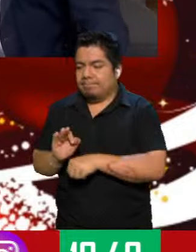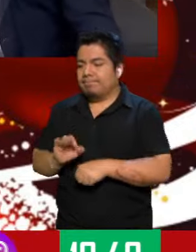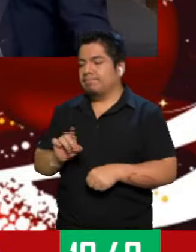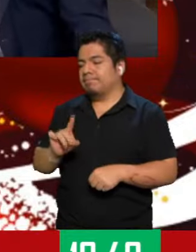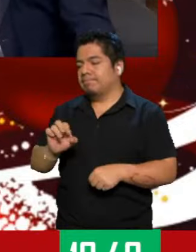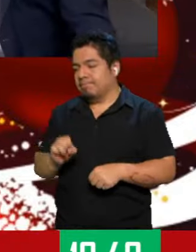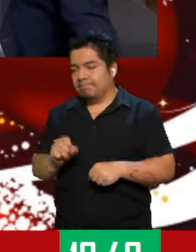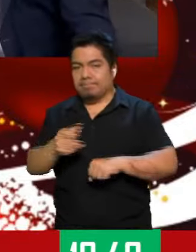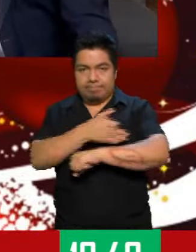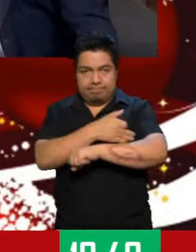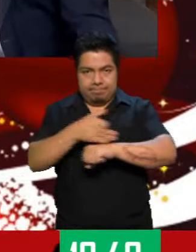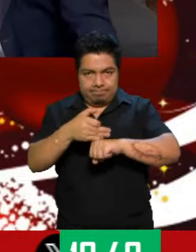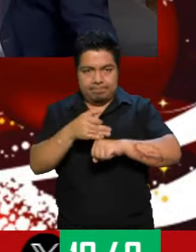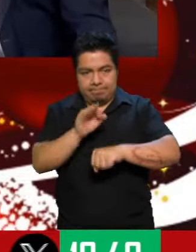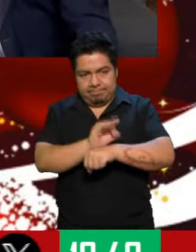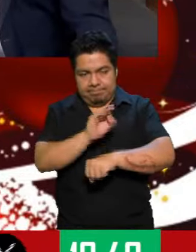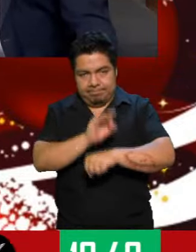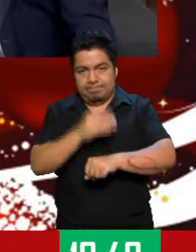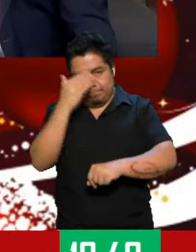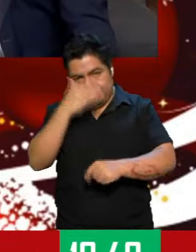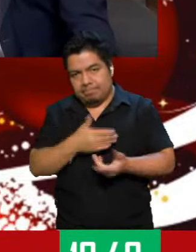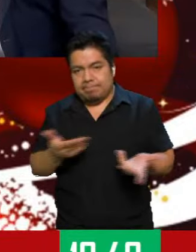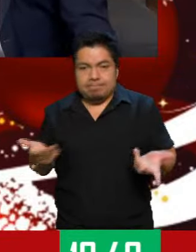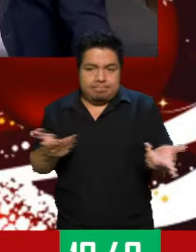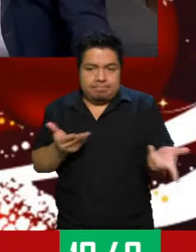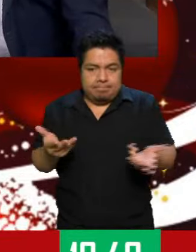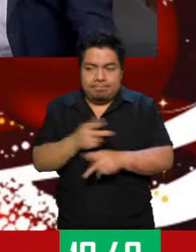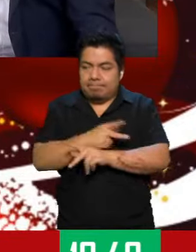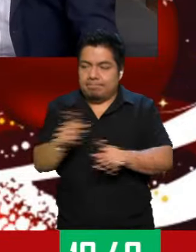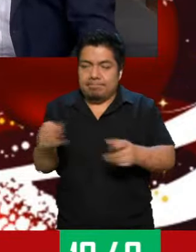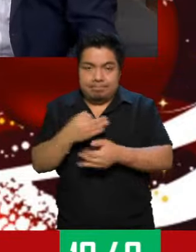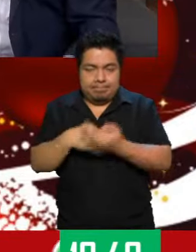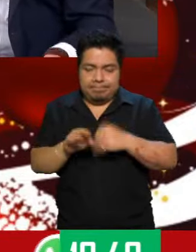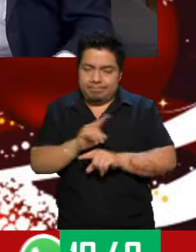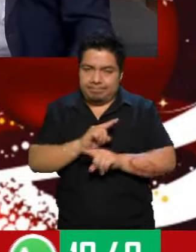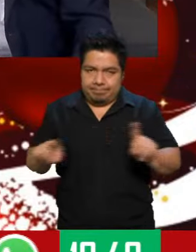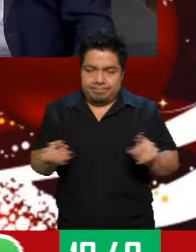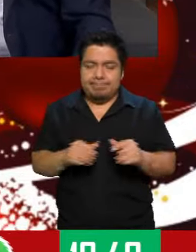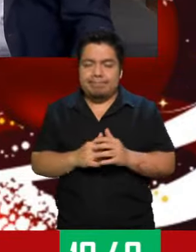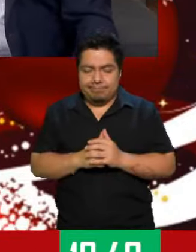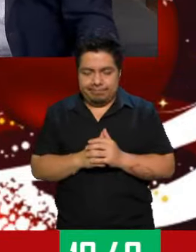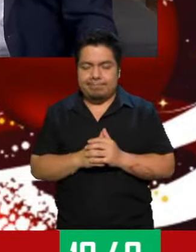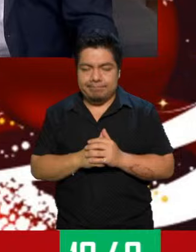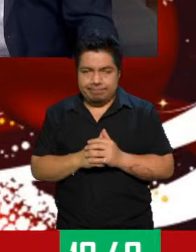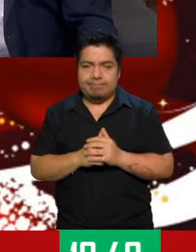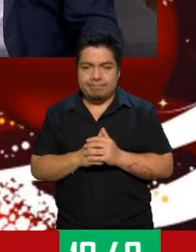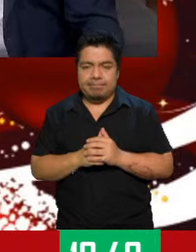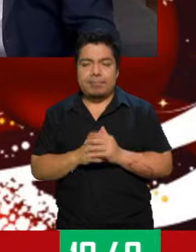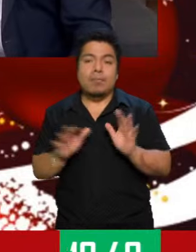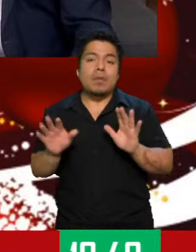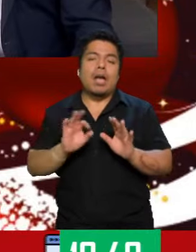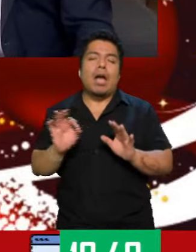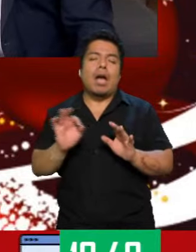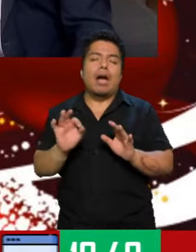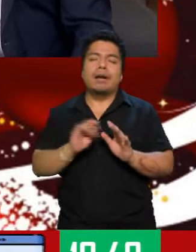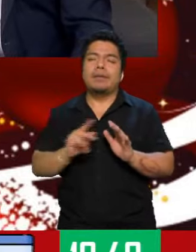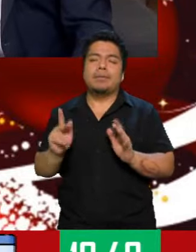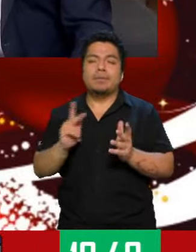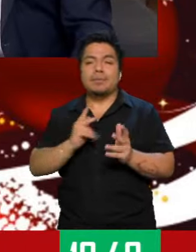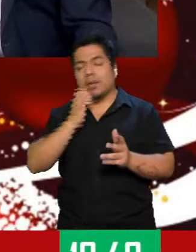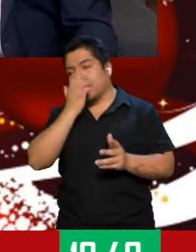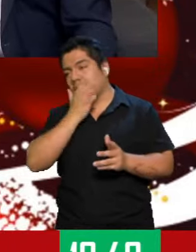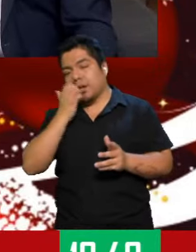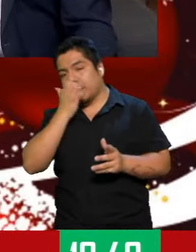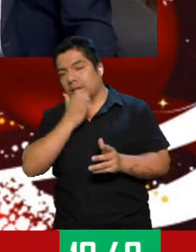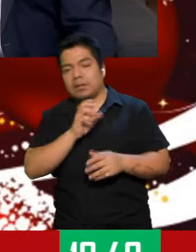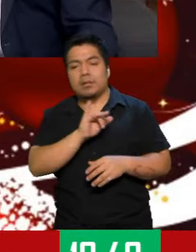protegen a familiares, de hecho, que no tienen nada que ver con el puesto público, por ejemplo. Exactamente. Por ejemplo, sí. O no saben de mis estudios